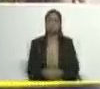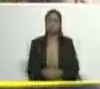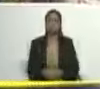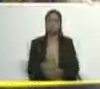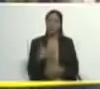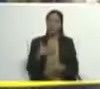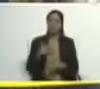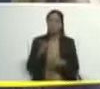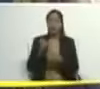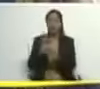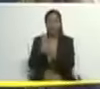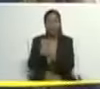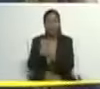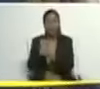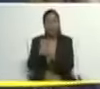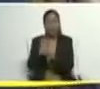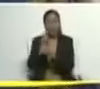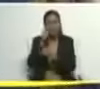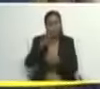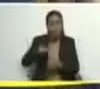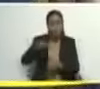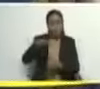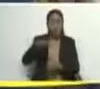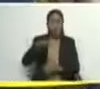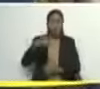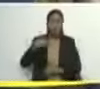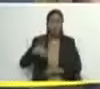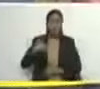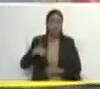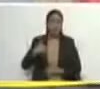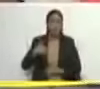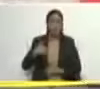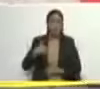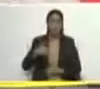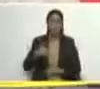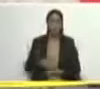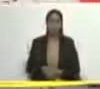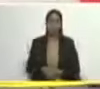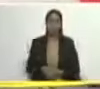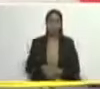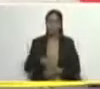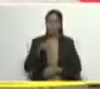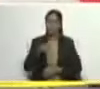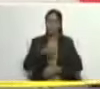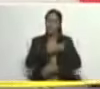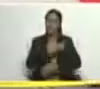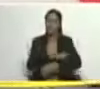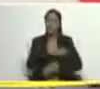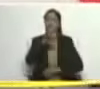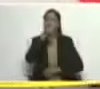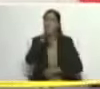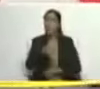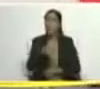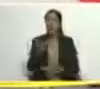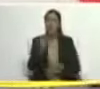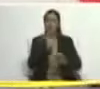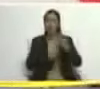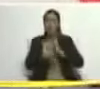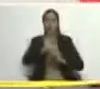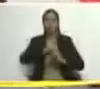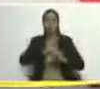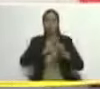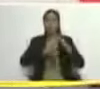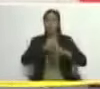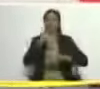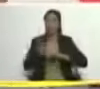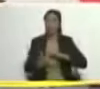Confiamos en el pueblo argentino y en sus fuerzas telúricas, en sus fuerzas históricas, para defender su proyecto de país,